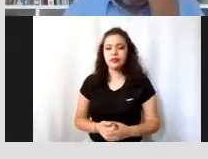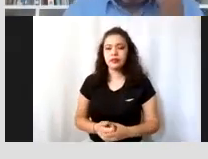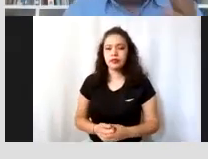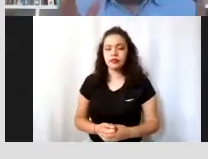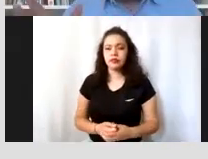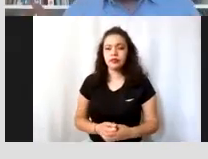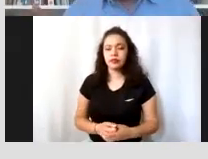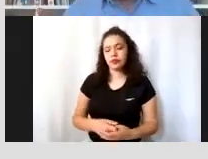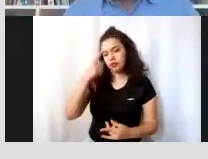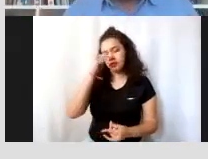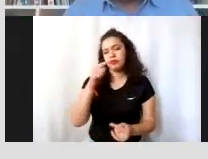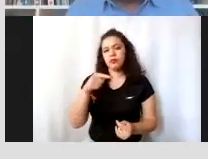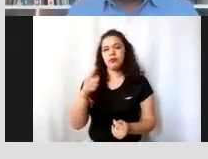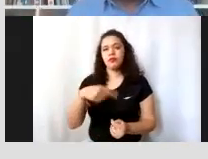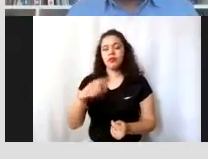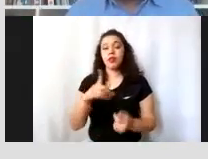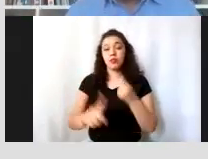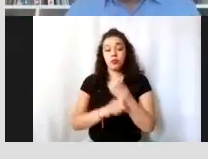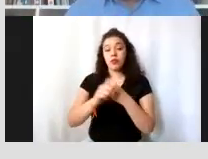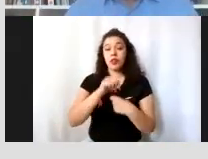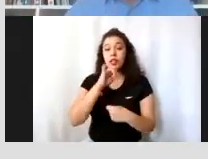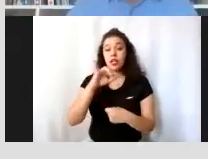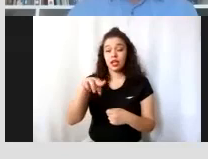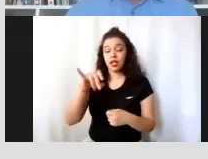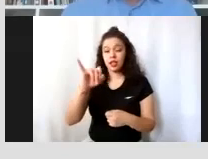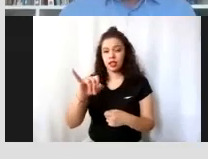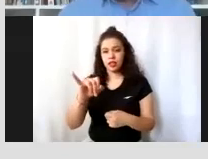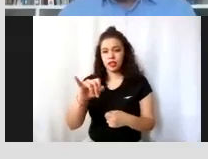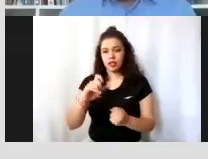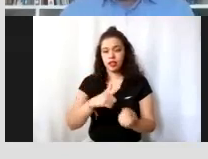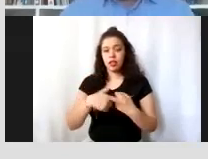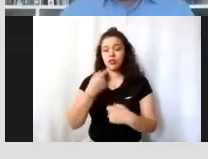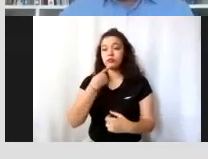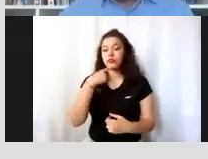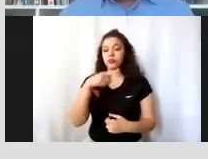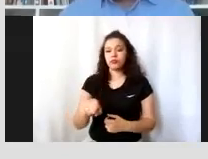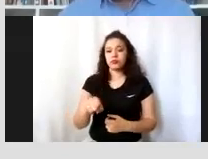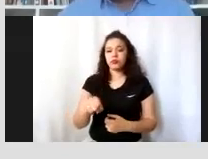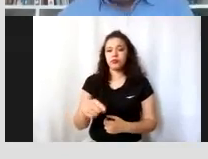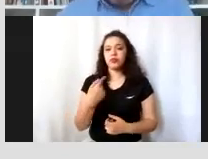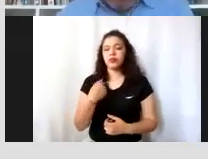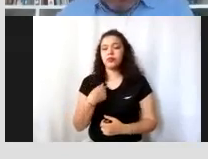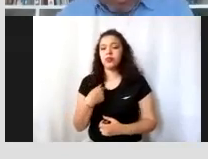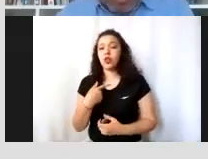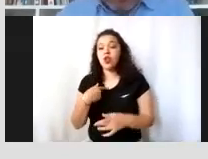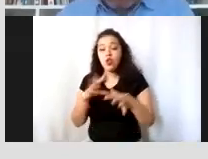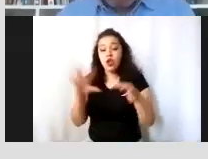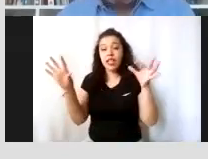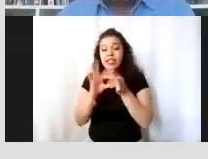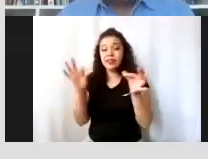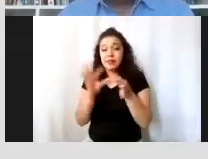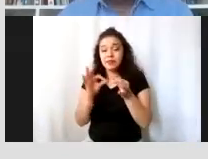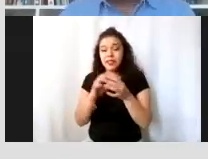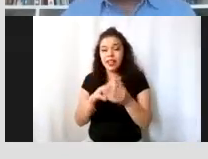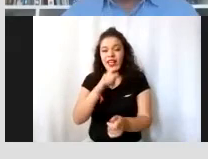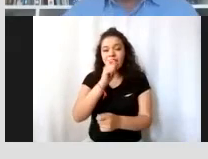ustedes no vayan a tener problemas con el INAI ante alguna denuncia, yo especificaría a qué se refiere